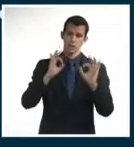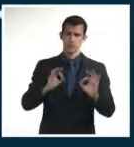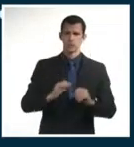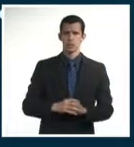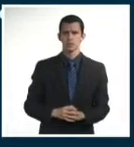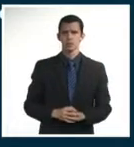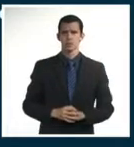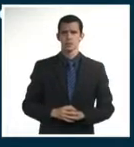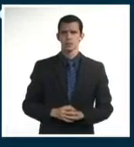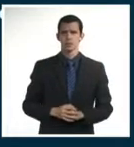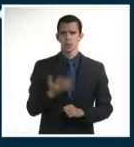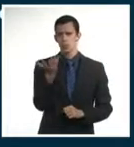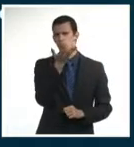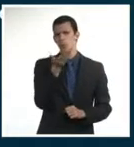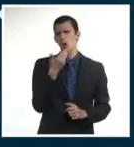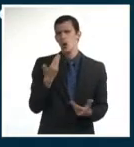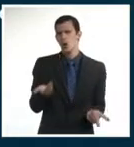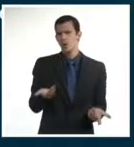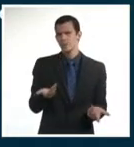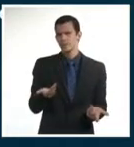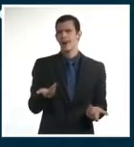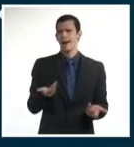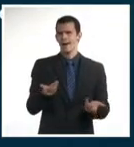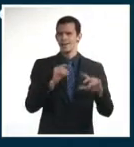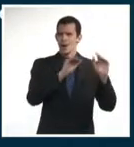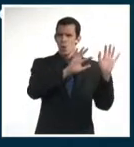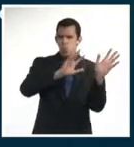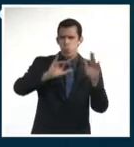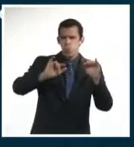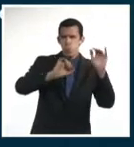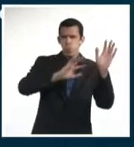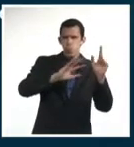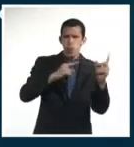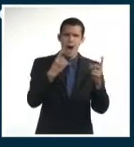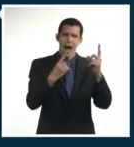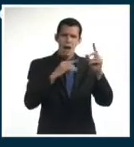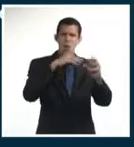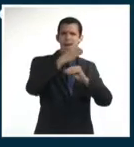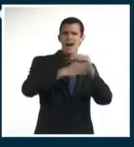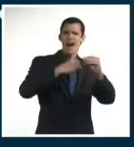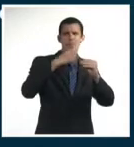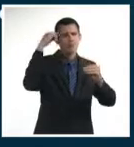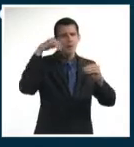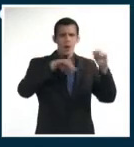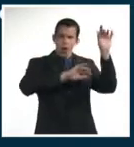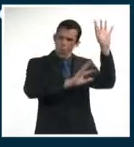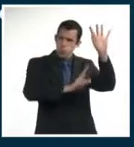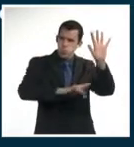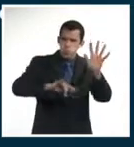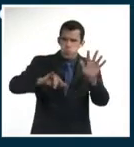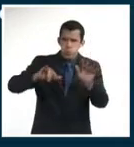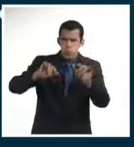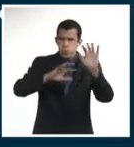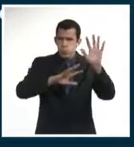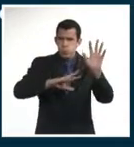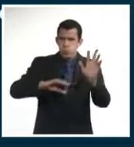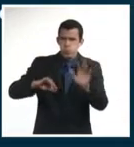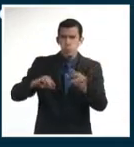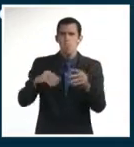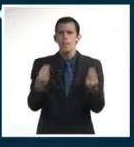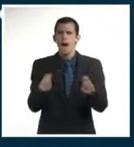Los vientos serán del nordeste al este, con velocidades entre 10 y 25 kilómetros por hora. Habrá oleaje en la costa